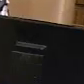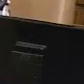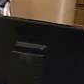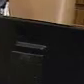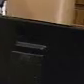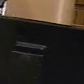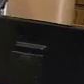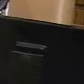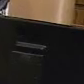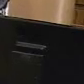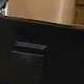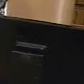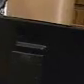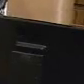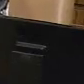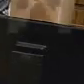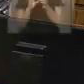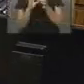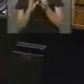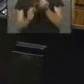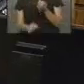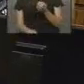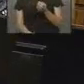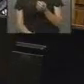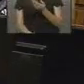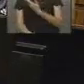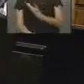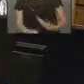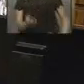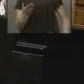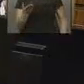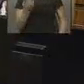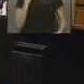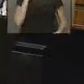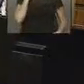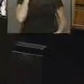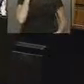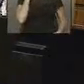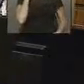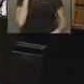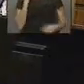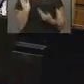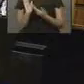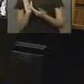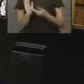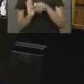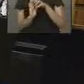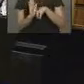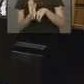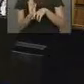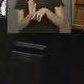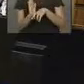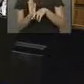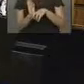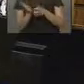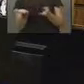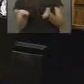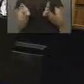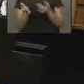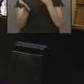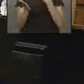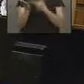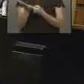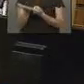Gracias, presidenta Denise Pascal. Este proyecto puede parecer un poco